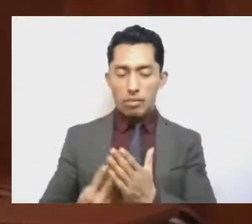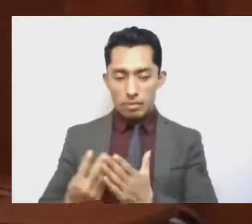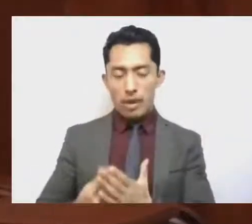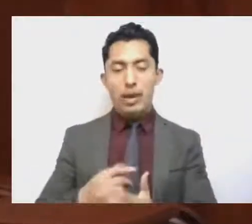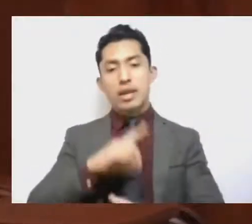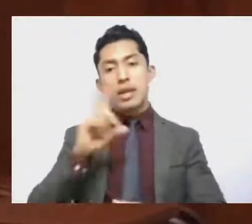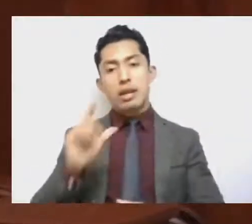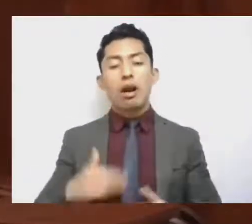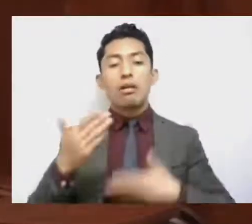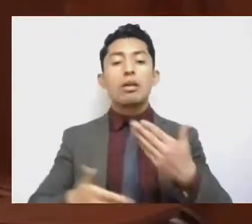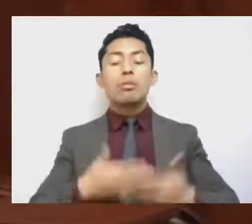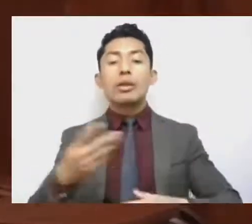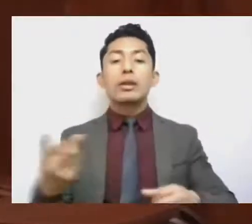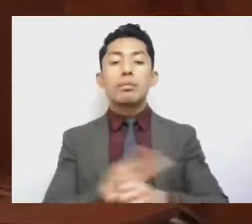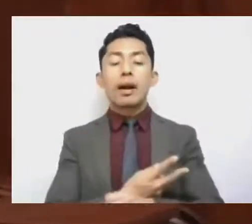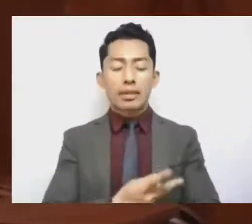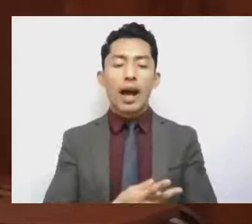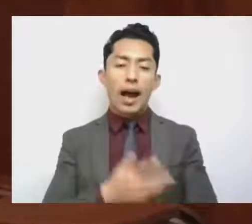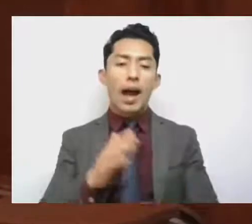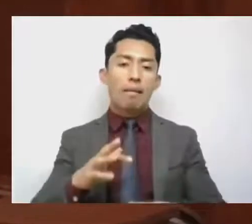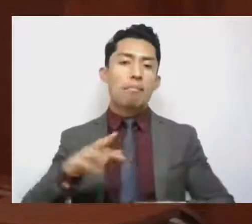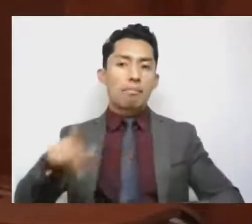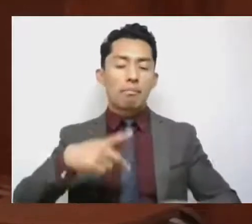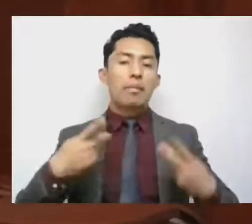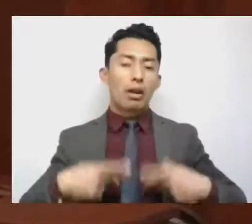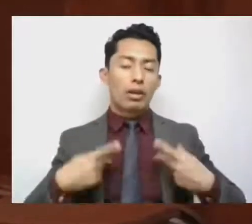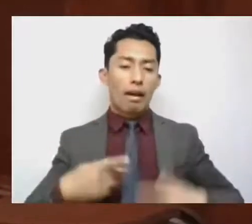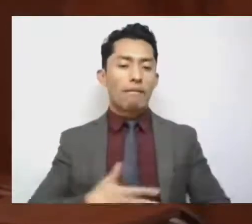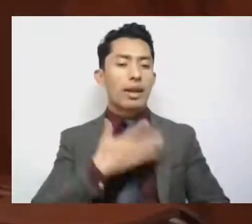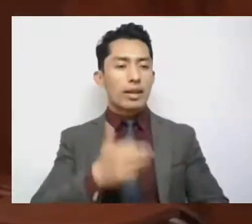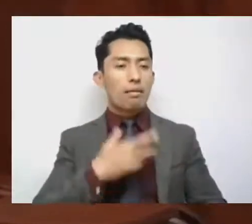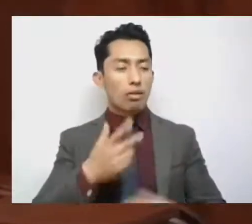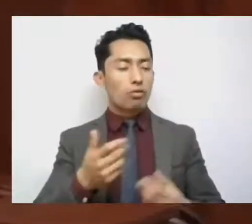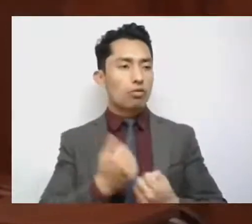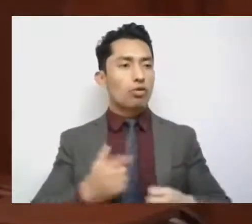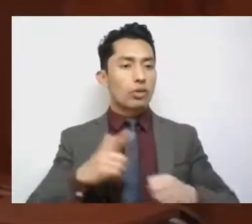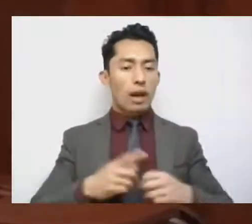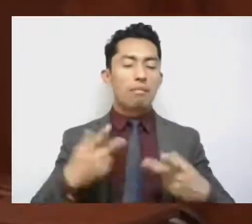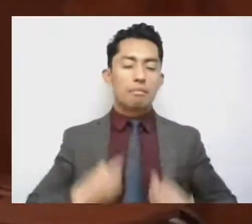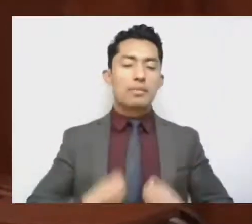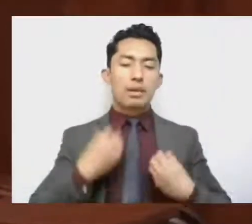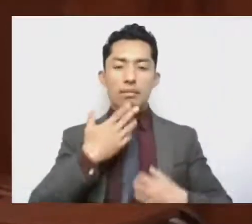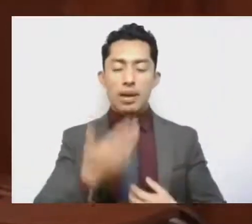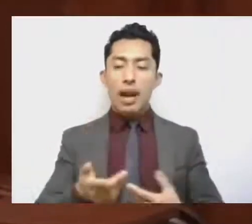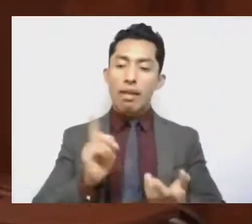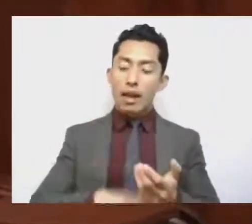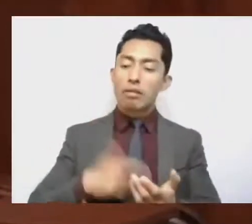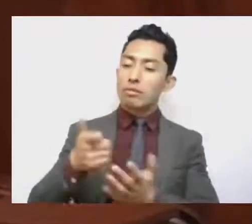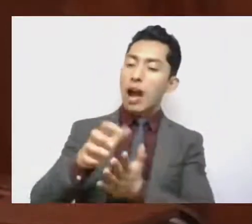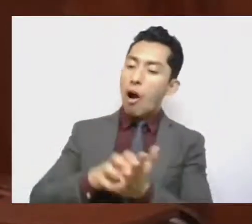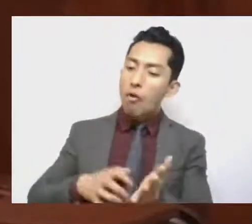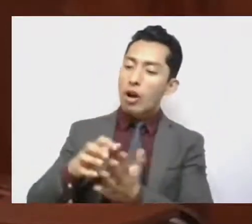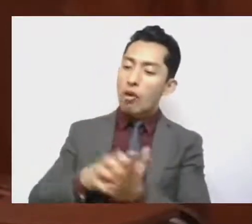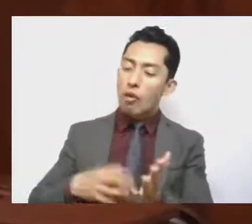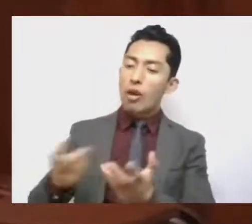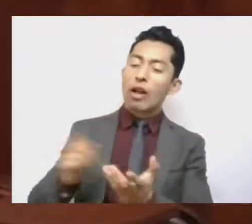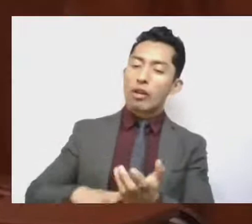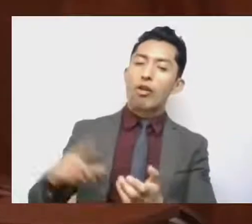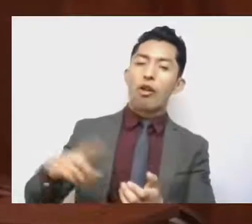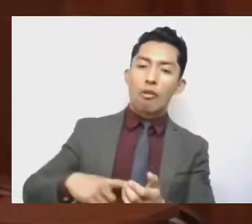verá reflejado en un mayor bienestar social y aunado a ello, los ahorros en las finanzas públicas del gobierno se